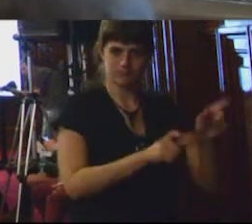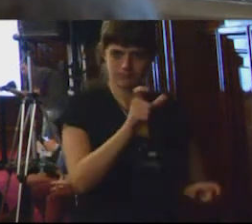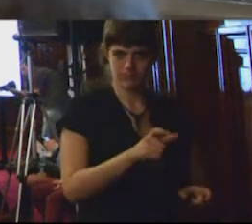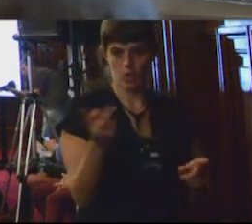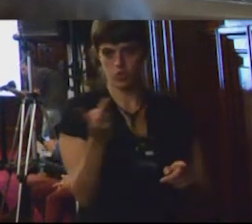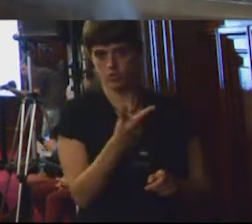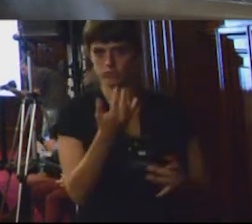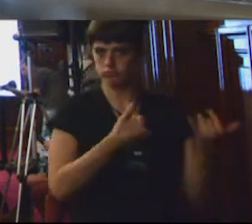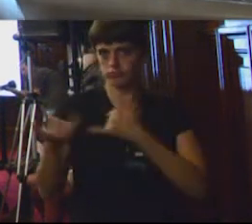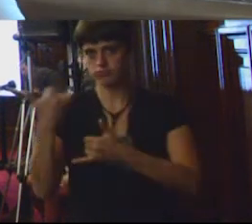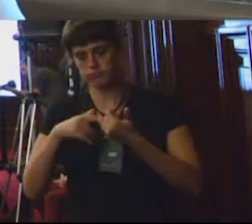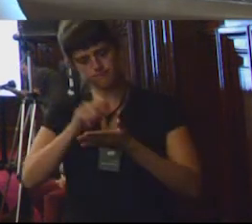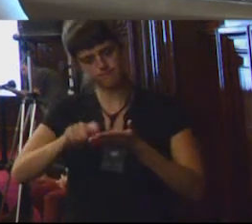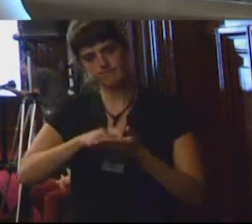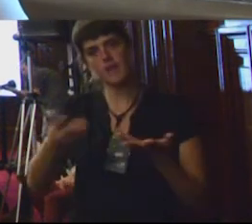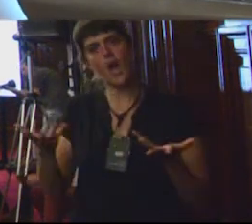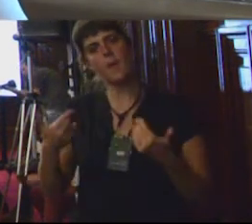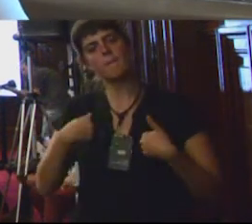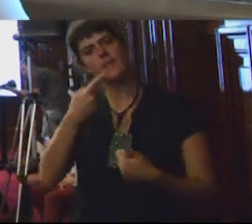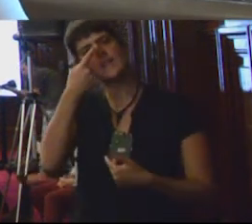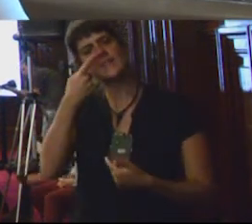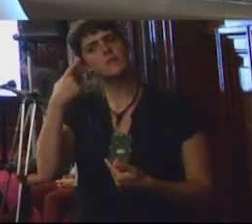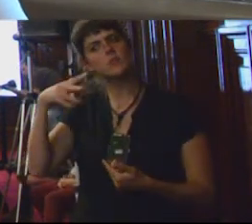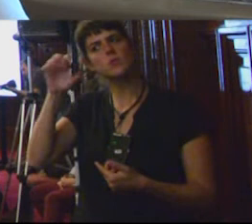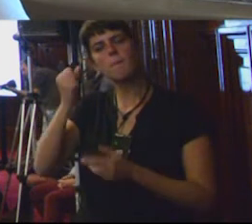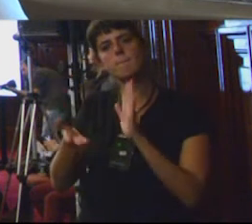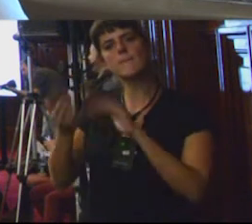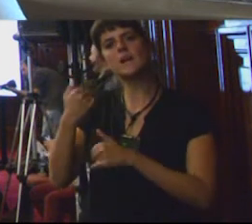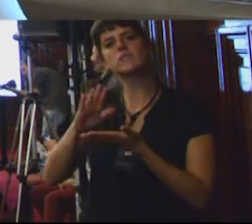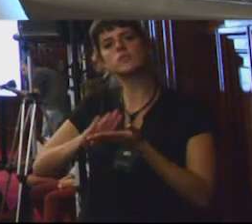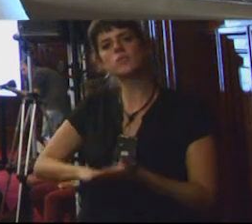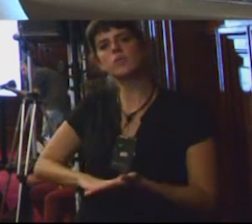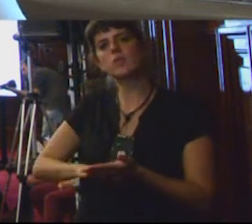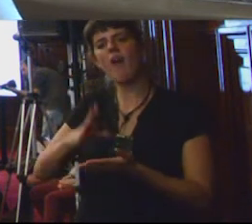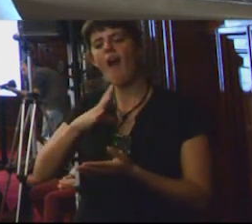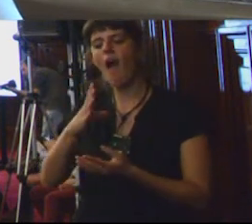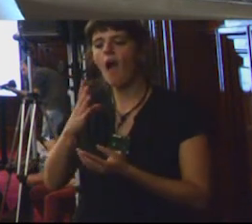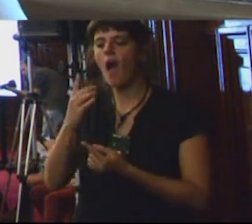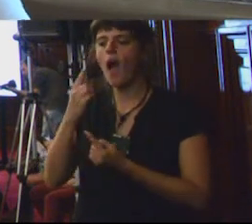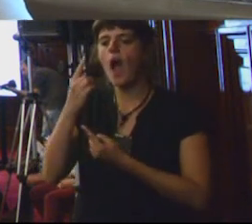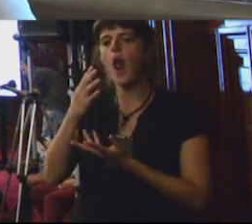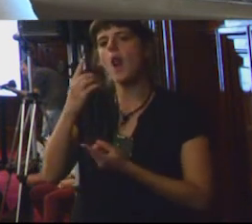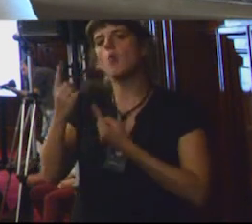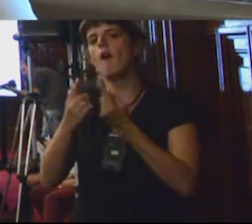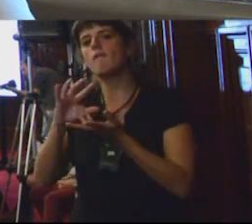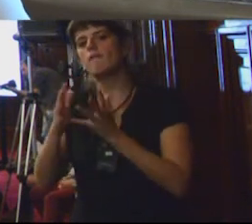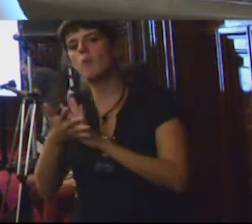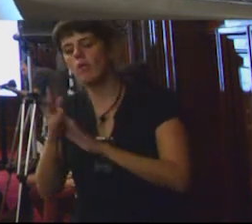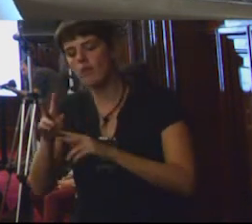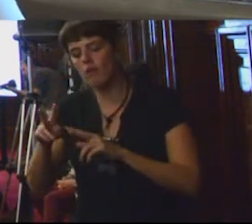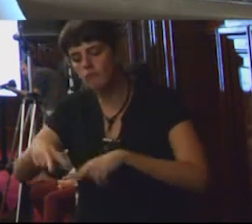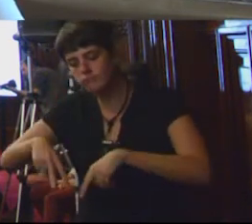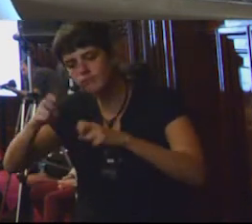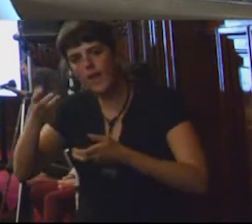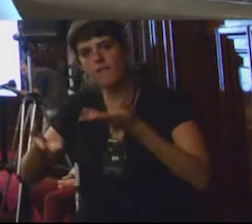en escuchar más sobre si ha existido algún tipo de evaluación de impacto en términos de